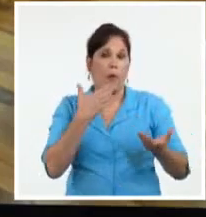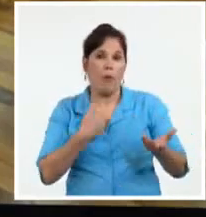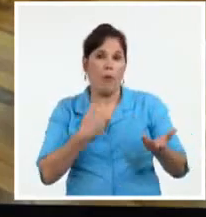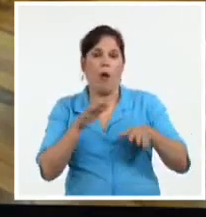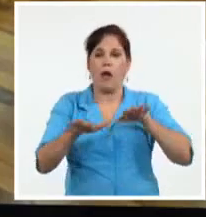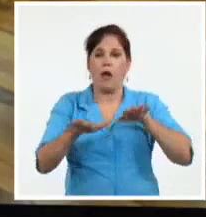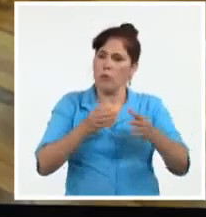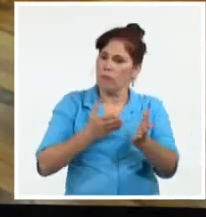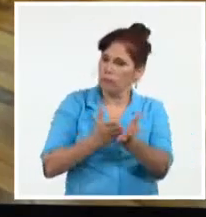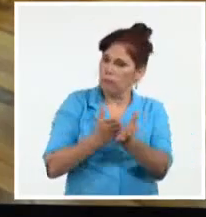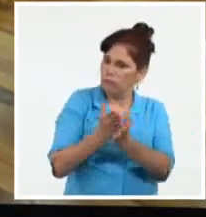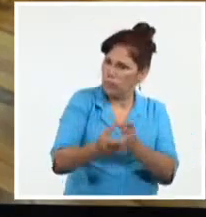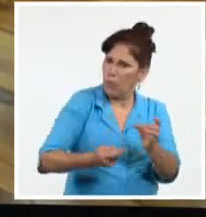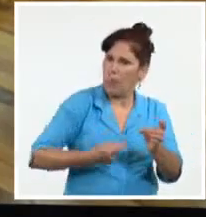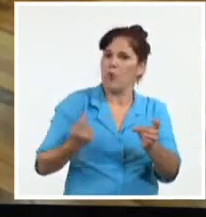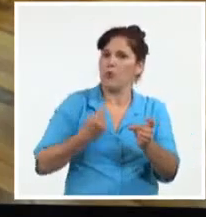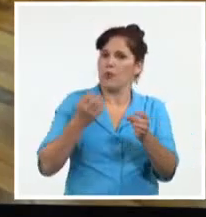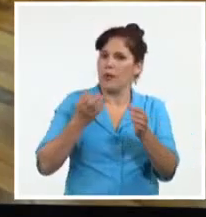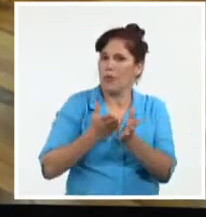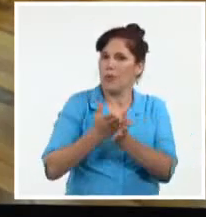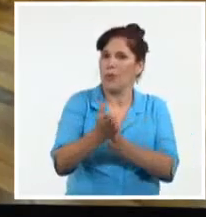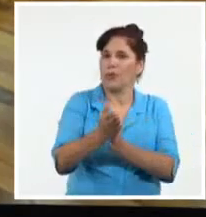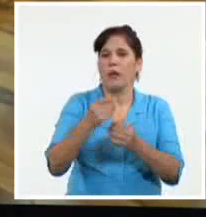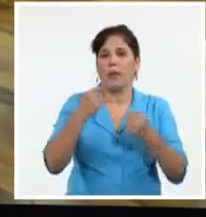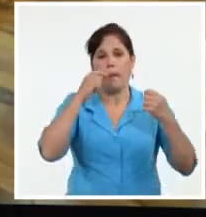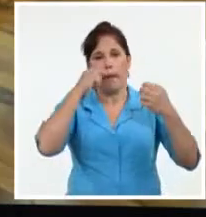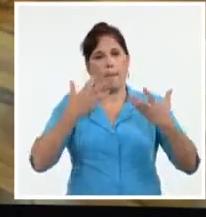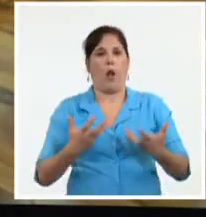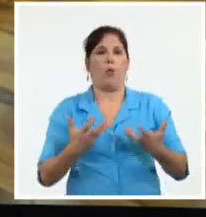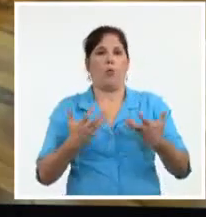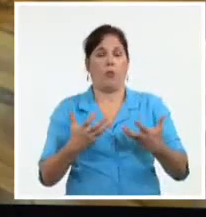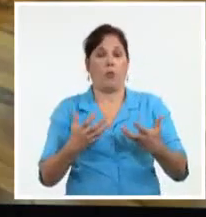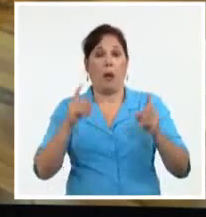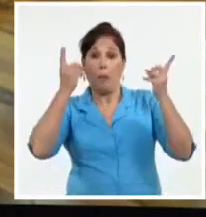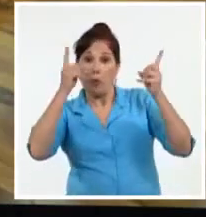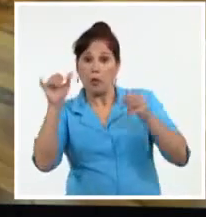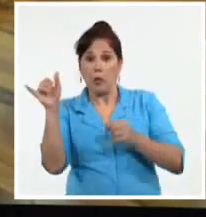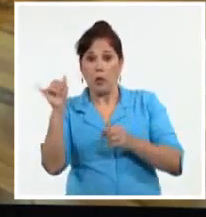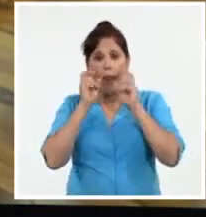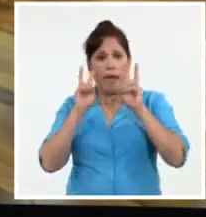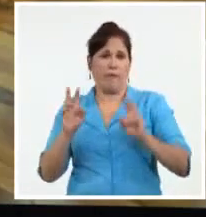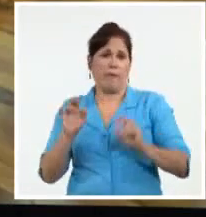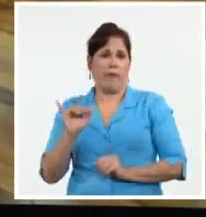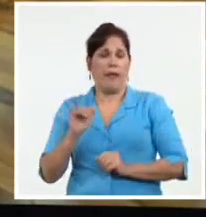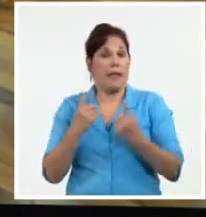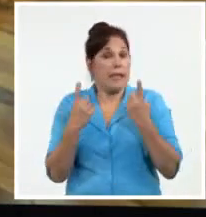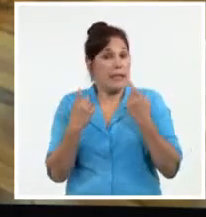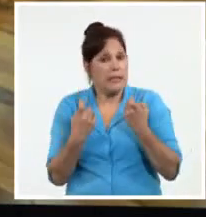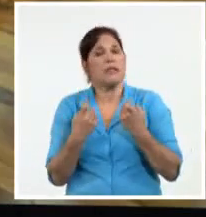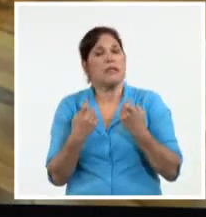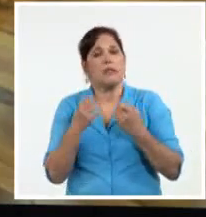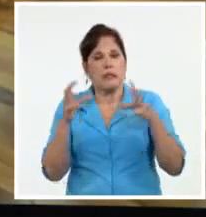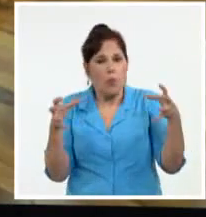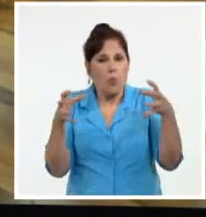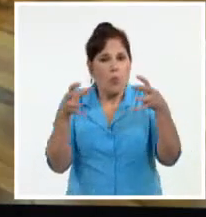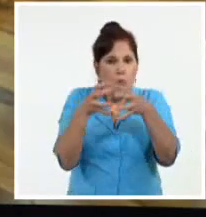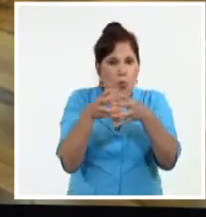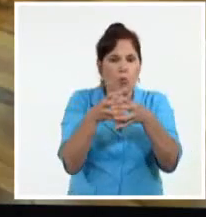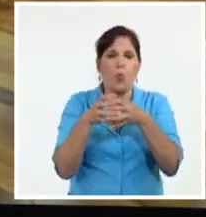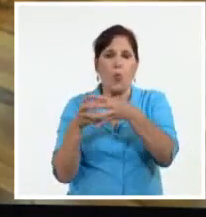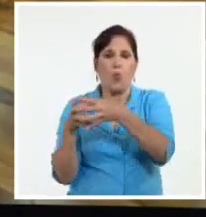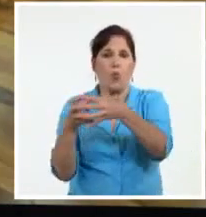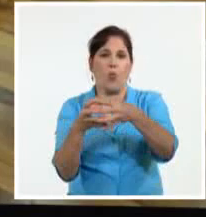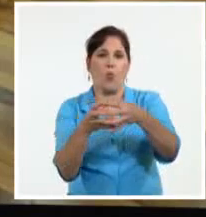accionar concertado con mayor madurez. Pensemos que la política es como la vida misma, se necesita hacer grupo todo el